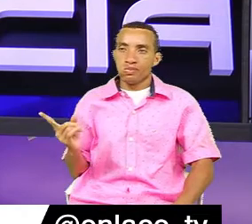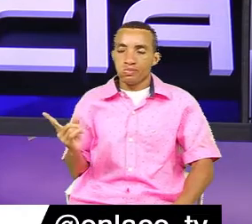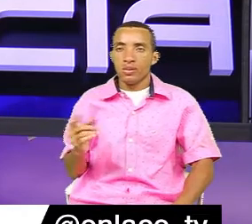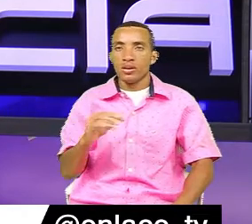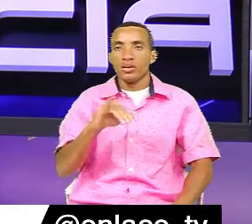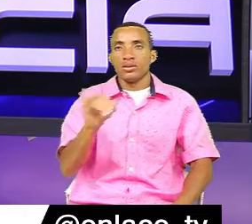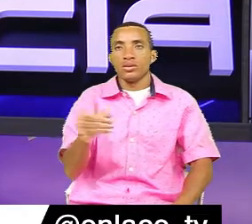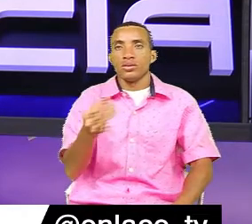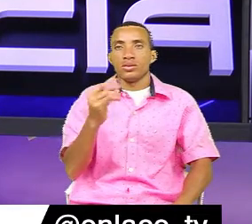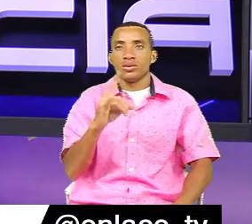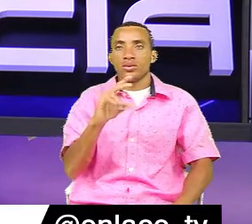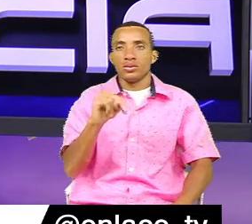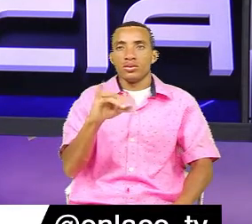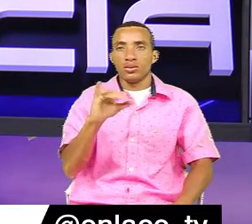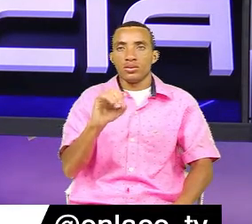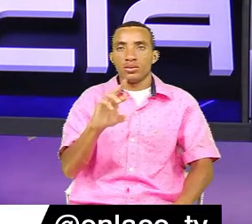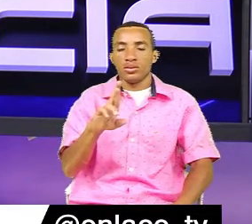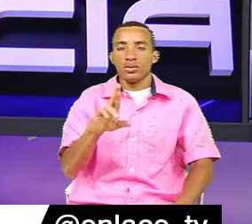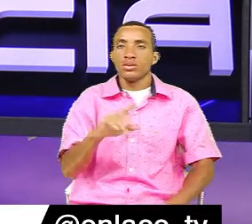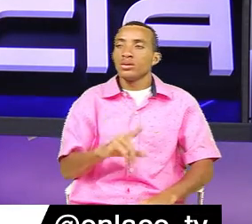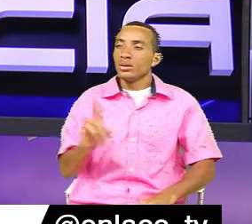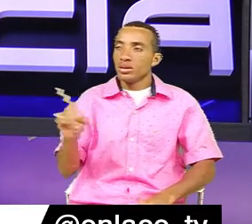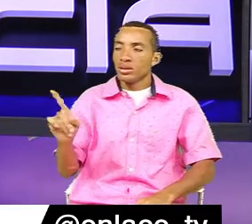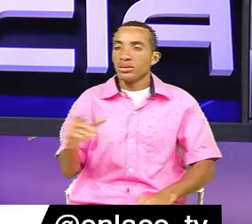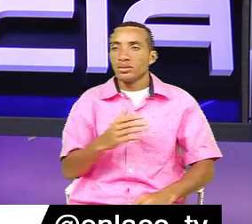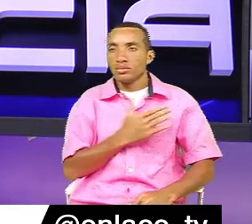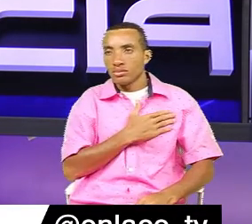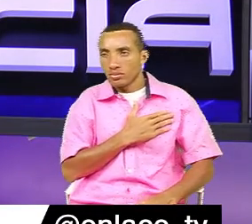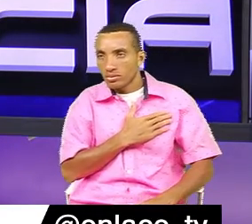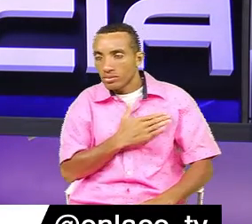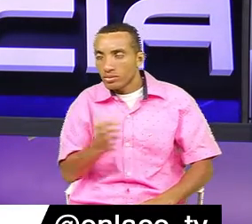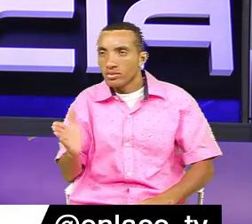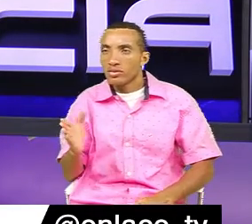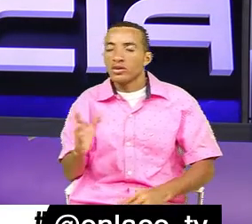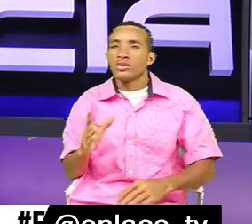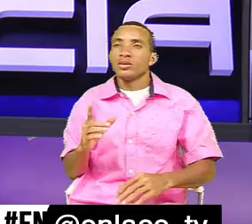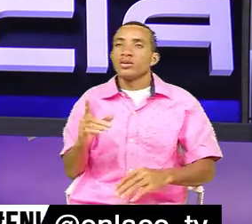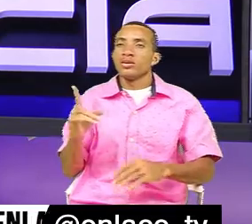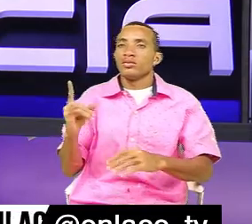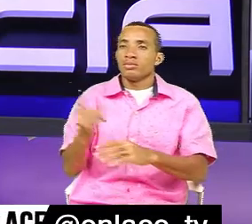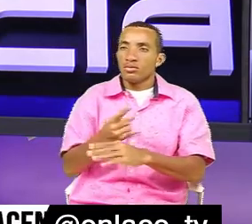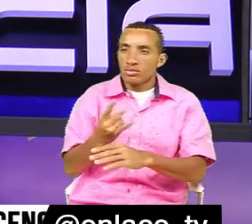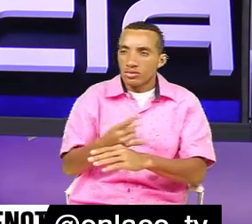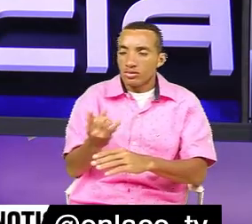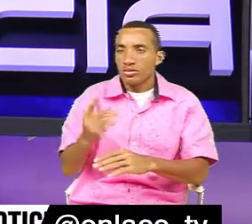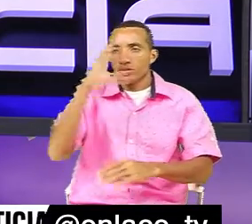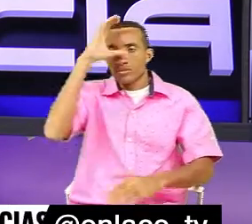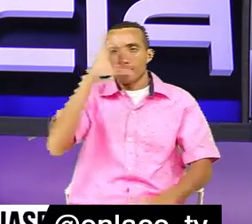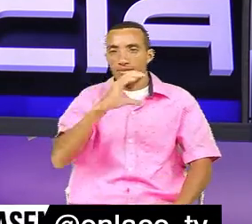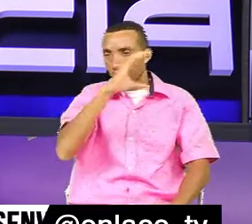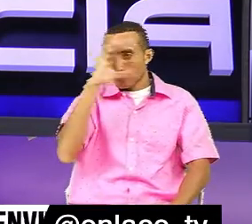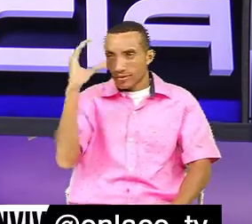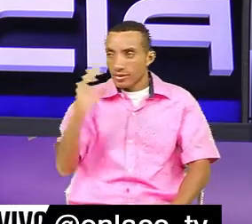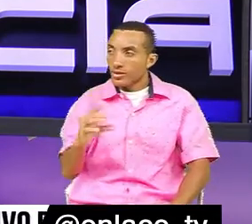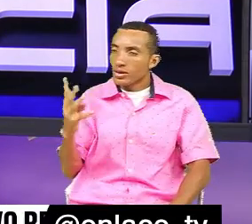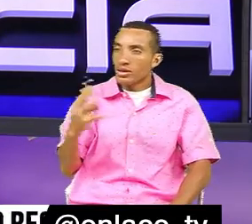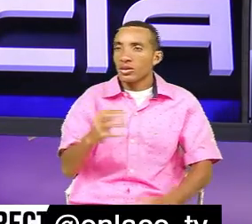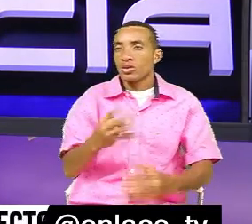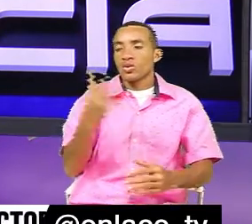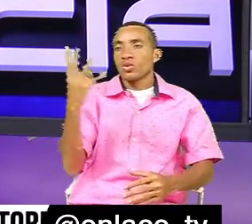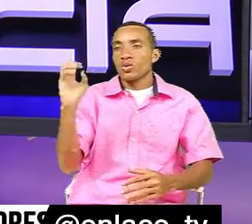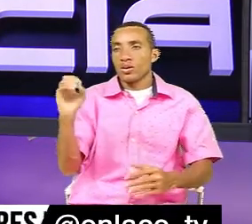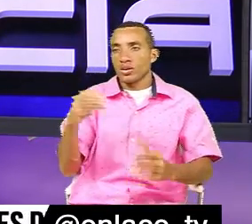Navaja, profesional al servicio de Cafava y responsable del programa 40.000 Primeros Empleos, quien nos hablará de las bondades de